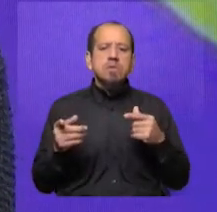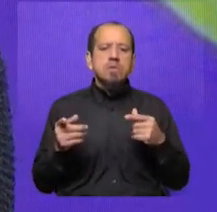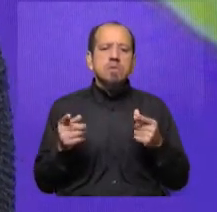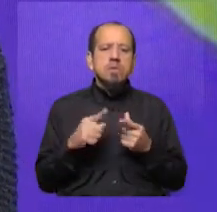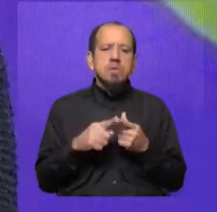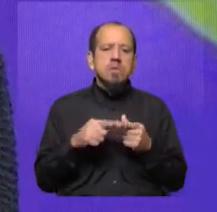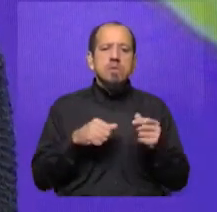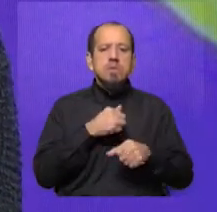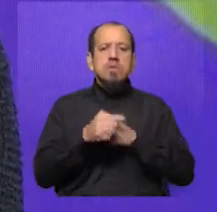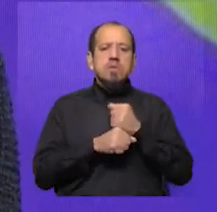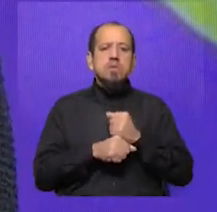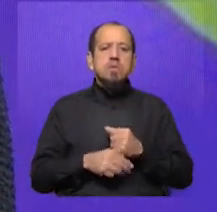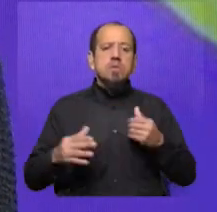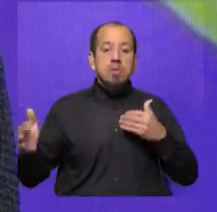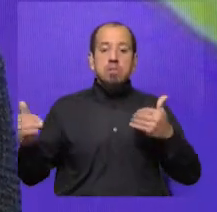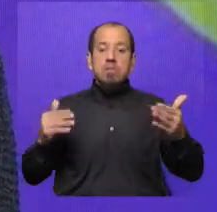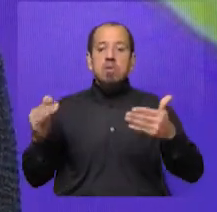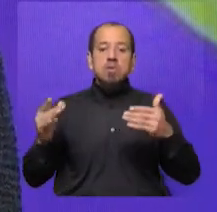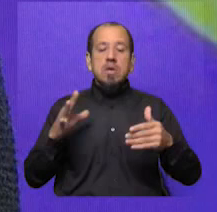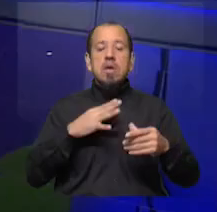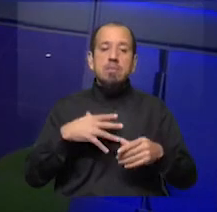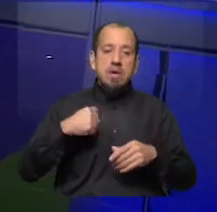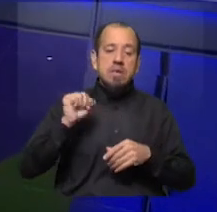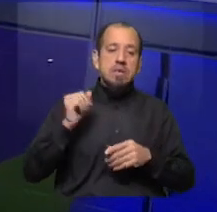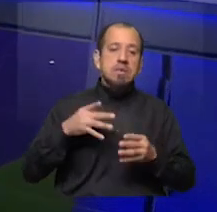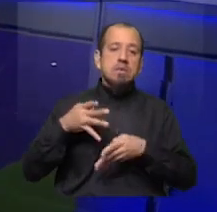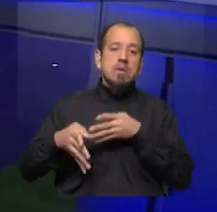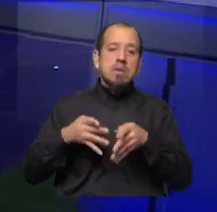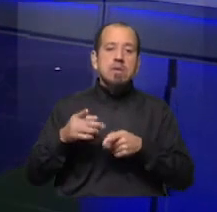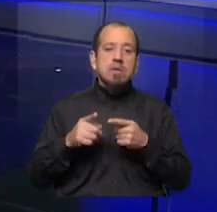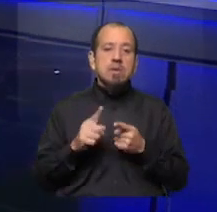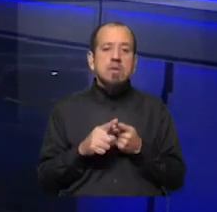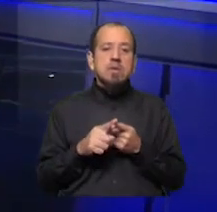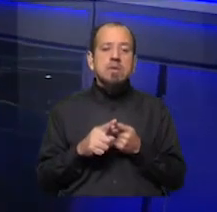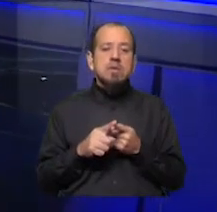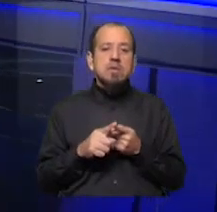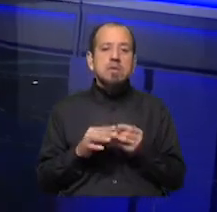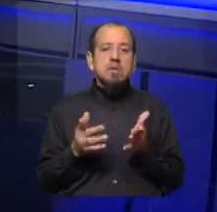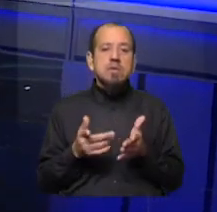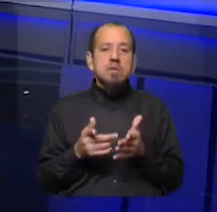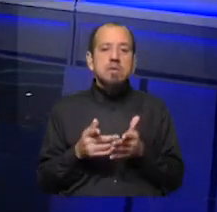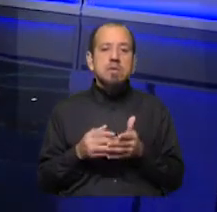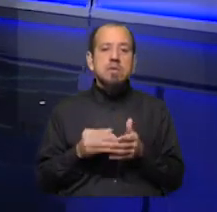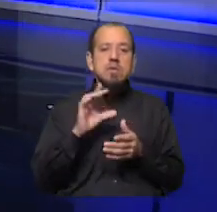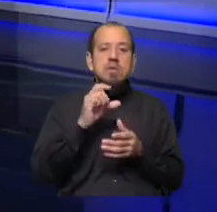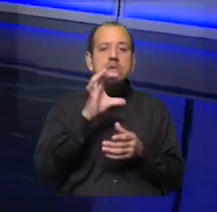este año van a tener mayor despliegue hay más equipos uno los va a poder conocer en personas